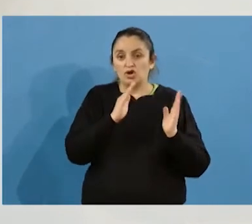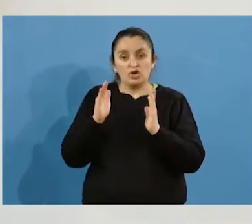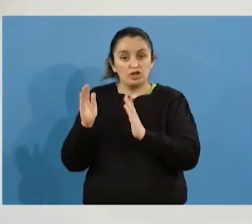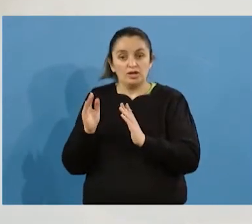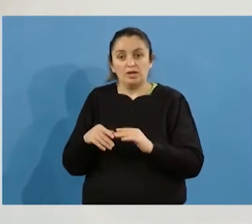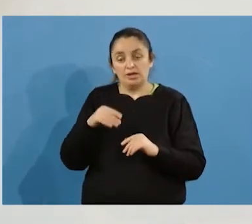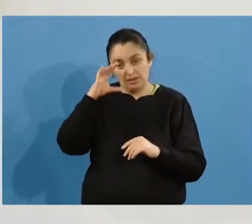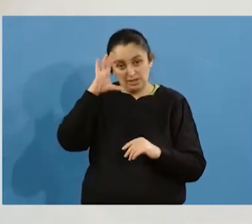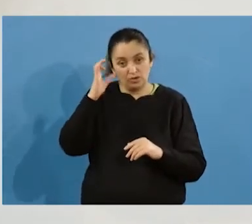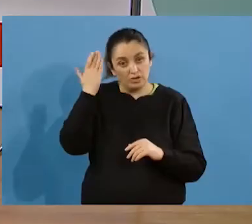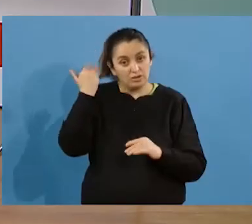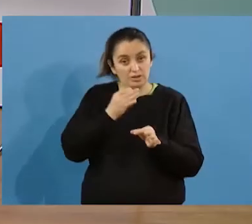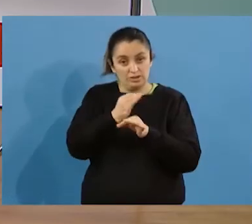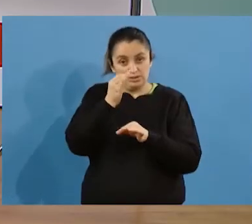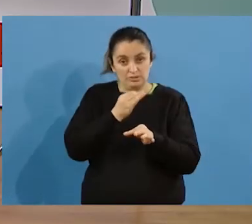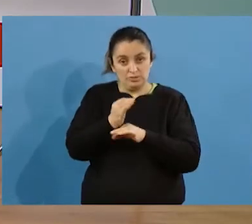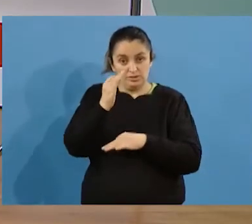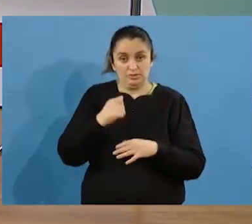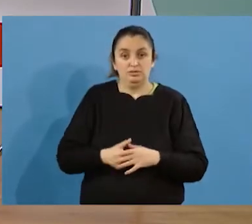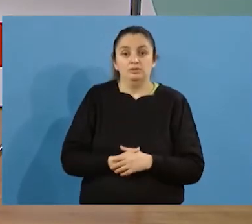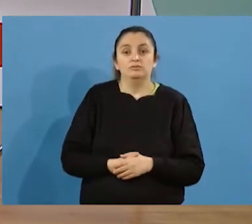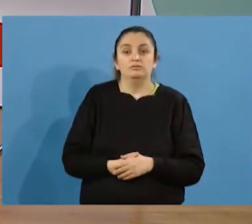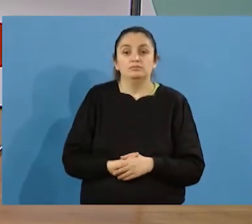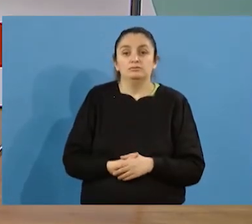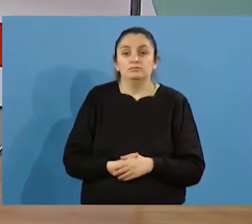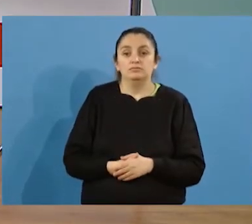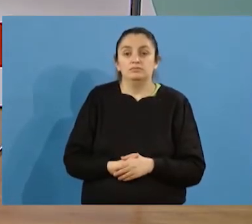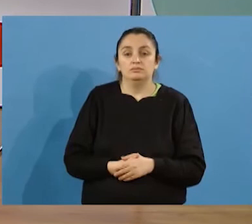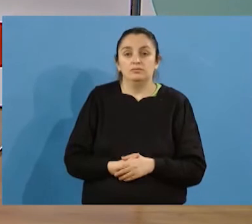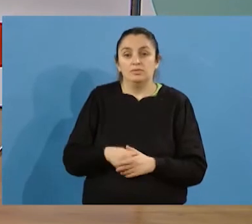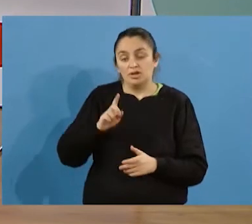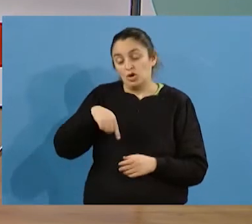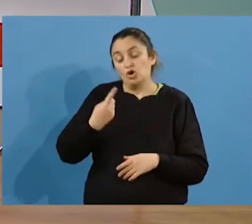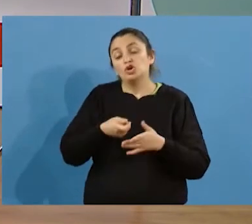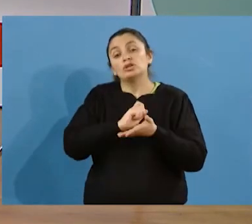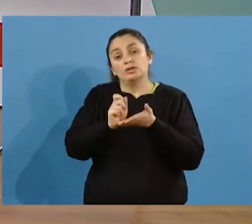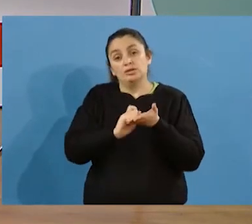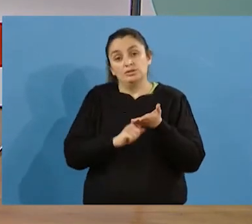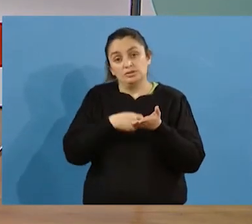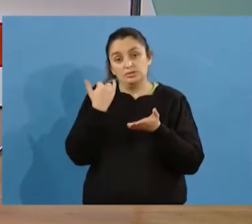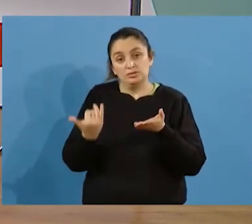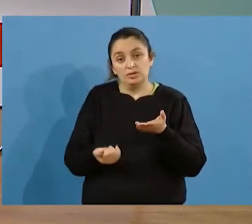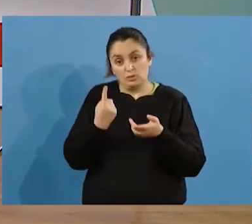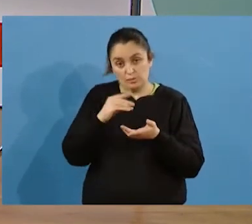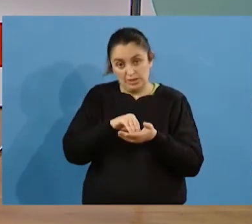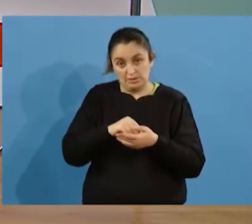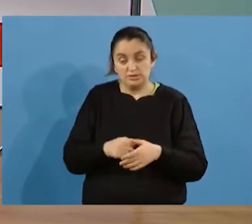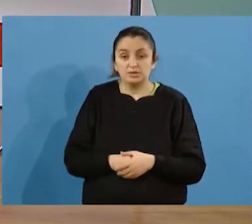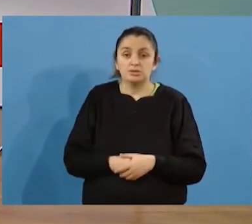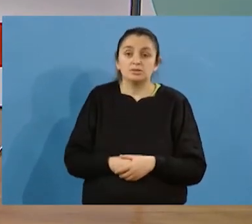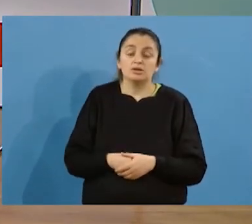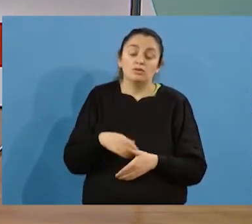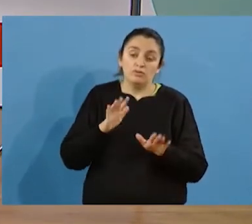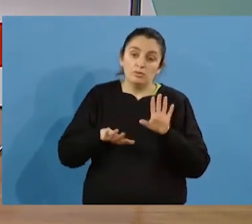recordar todo lo que hemos visto bueno tengo otro ejercicio un ejercicio más lo hacemos